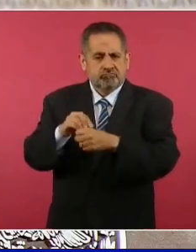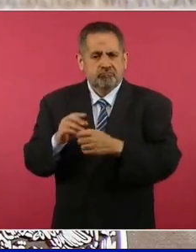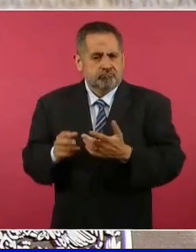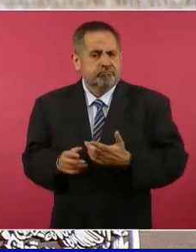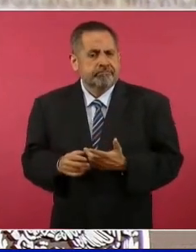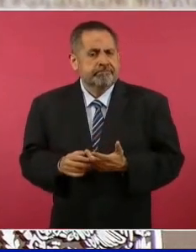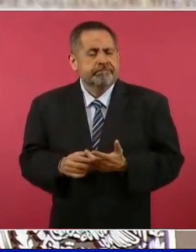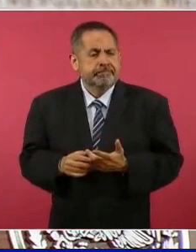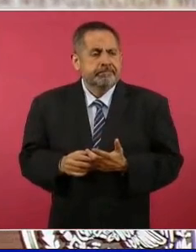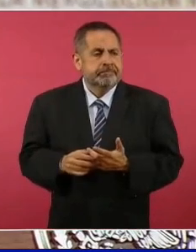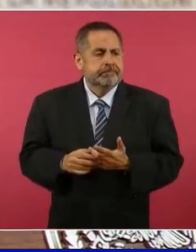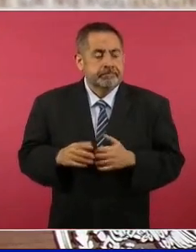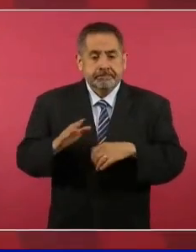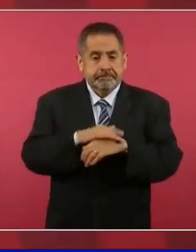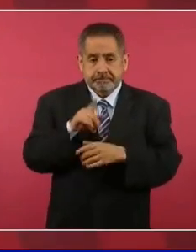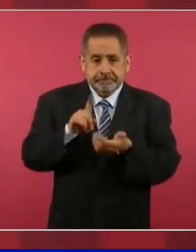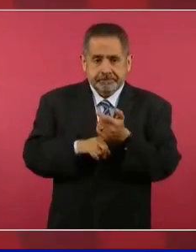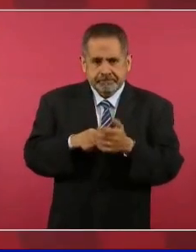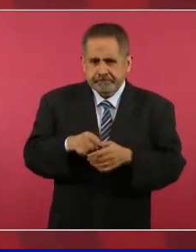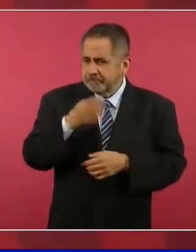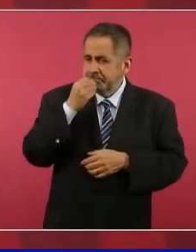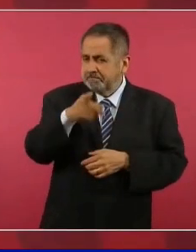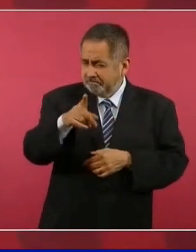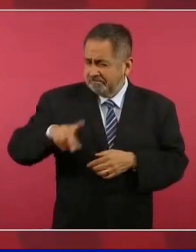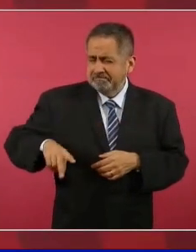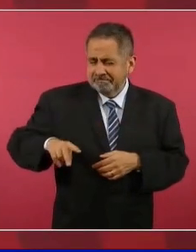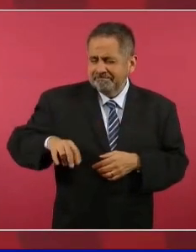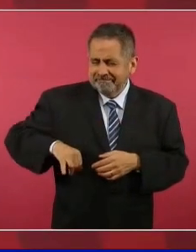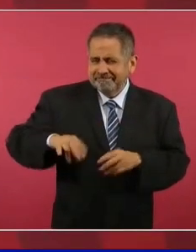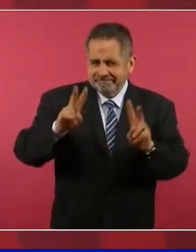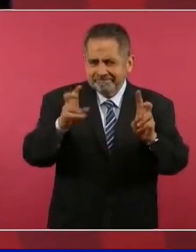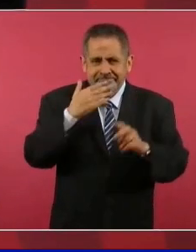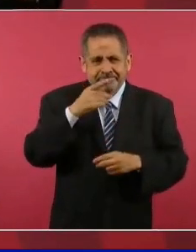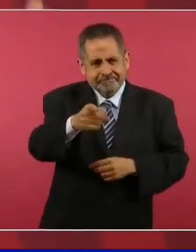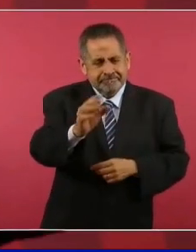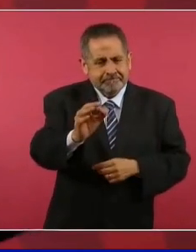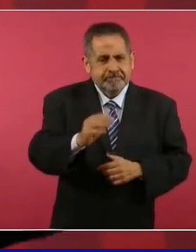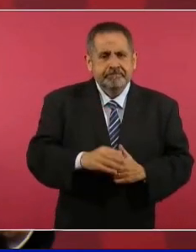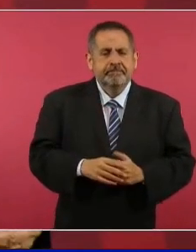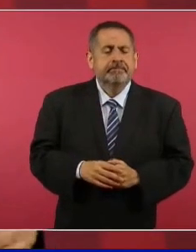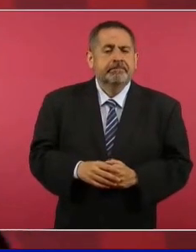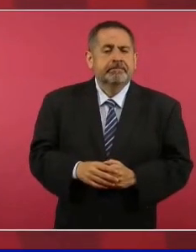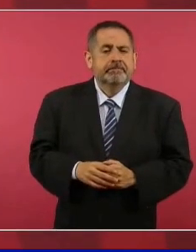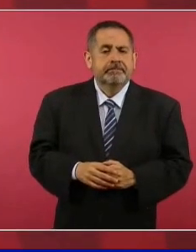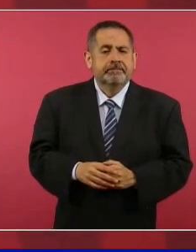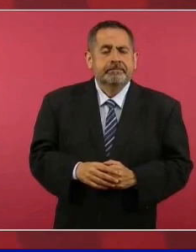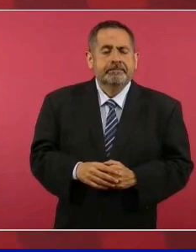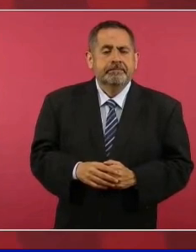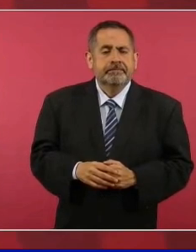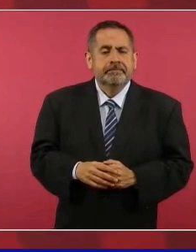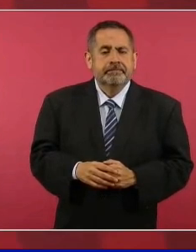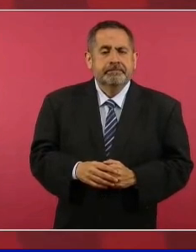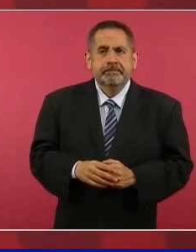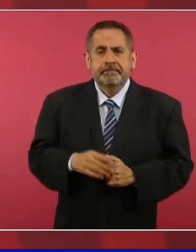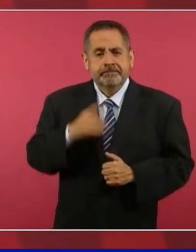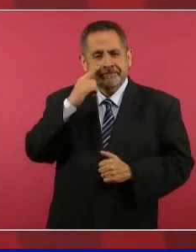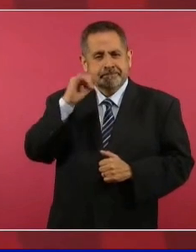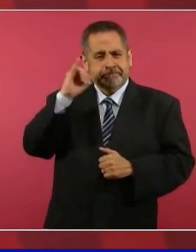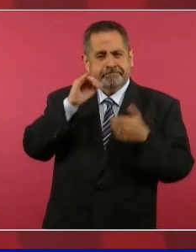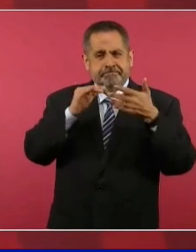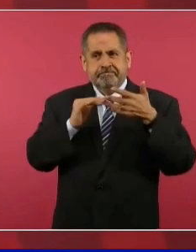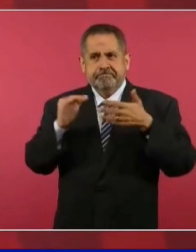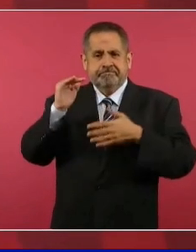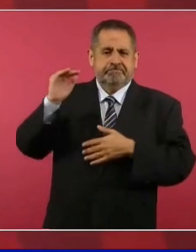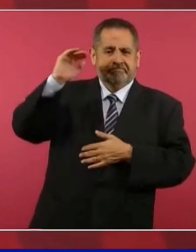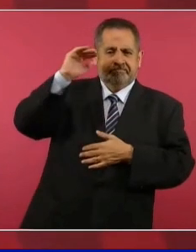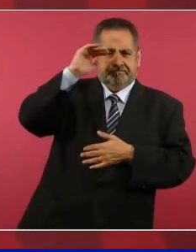pasar también, porque es buen tema, de que los de más arriba